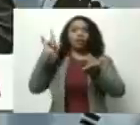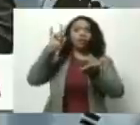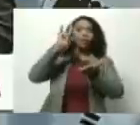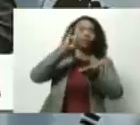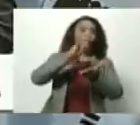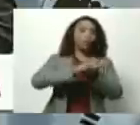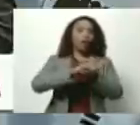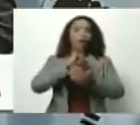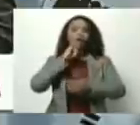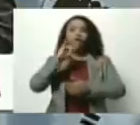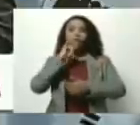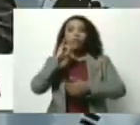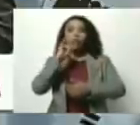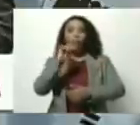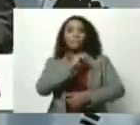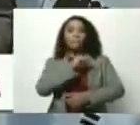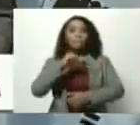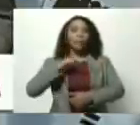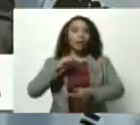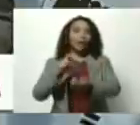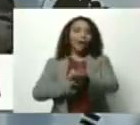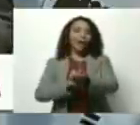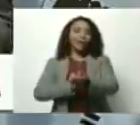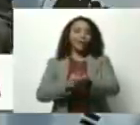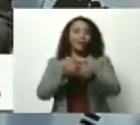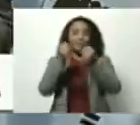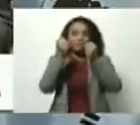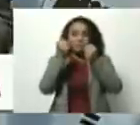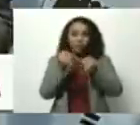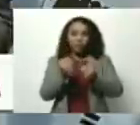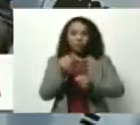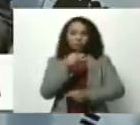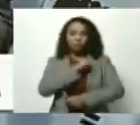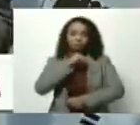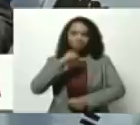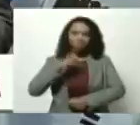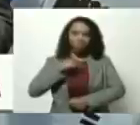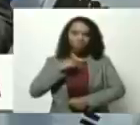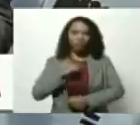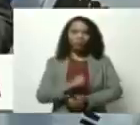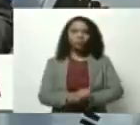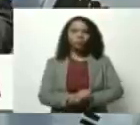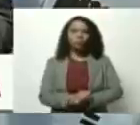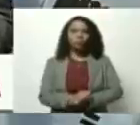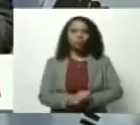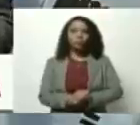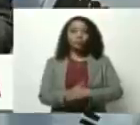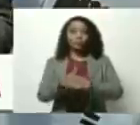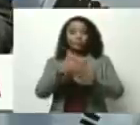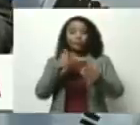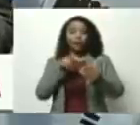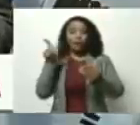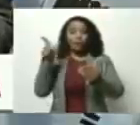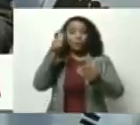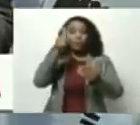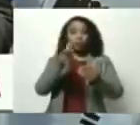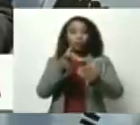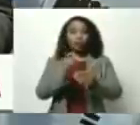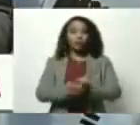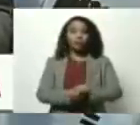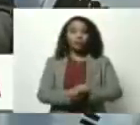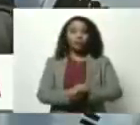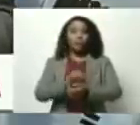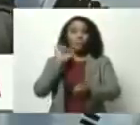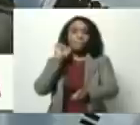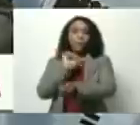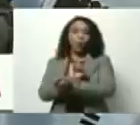información de carácter estrictamente reservado, tras lo cual este ciudadano fue